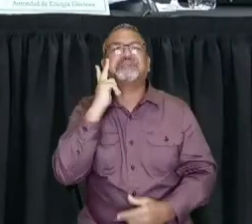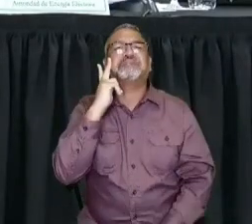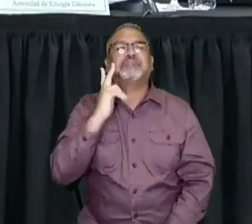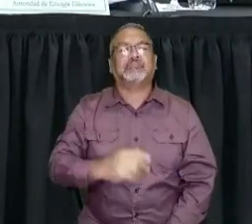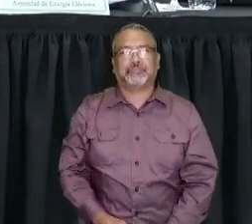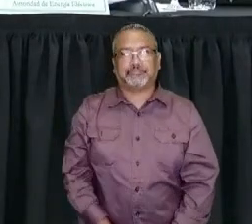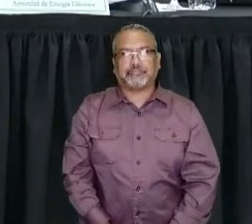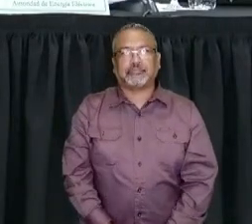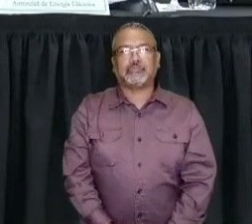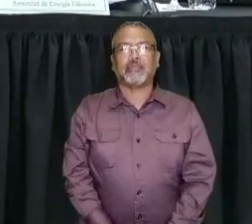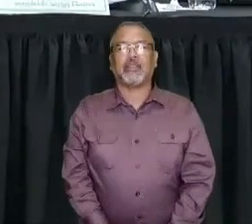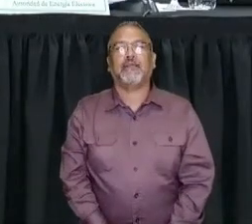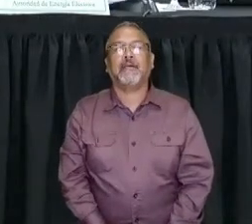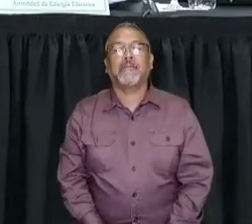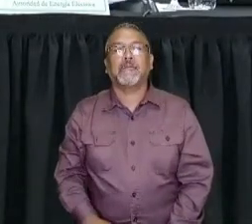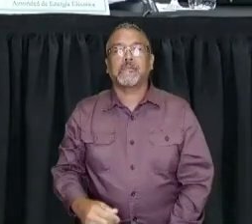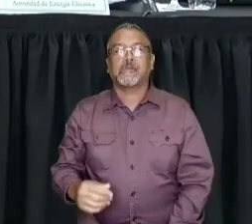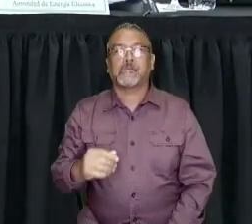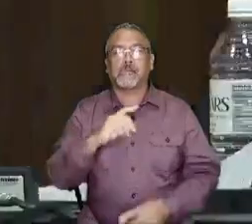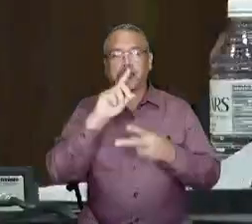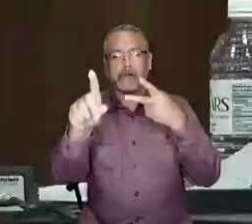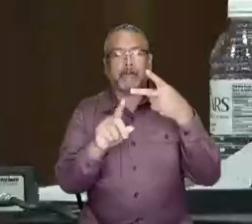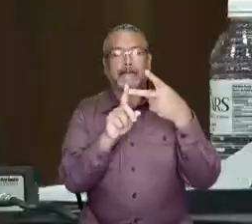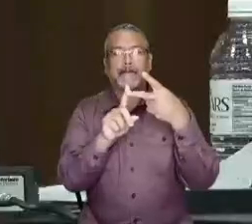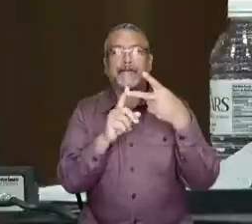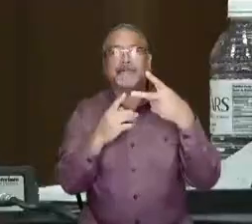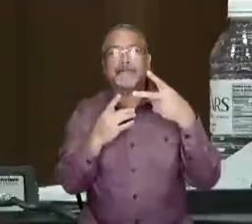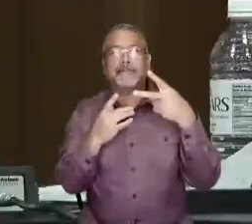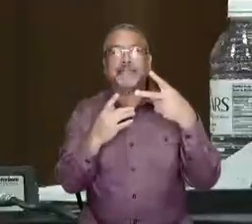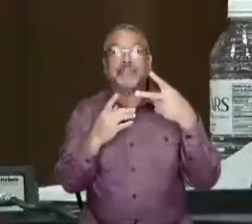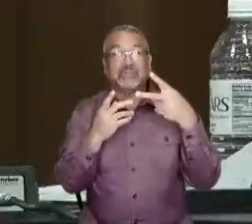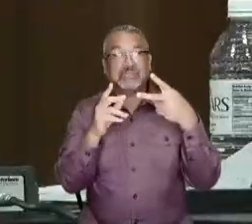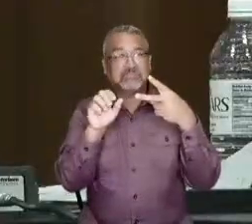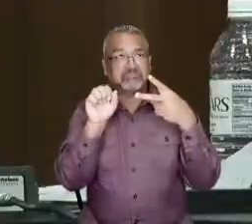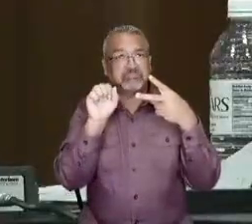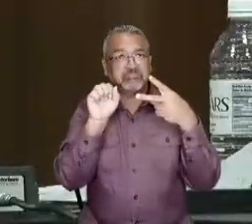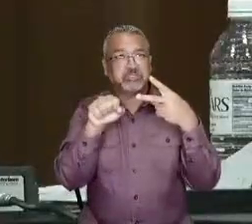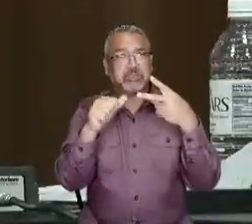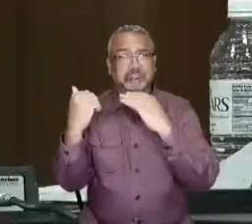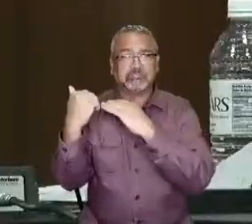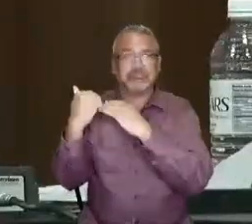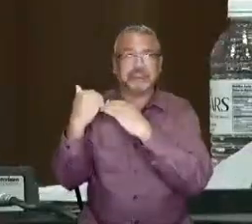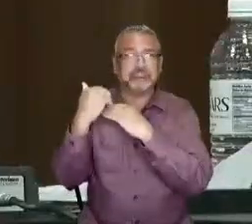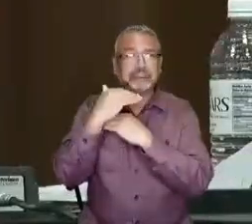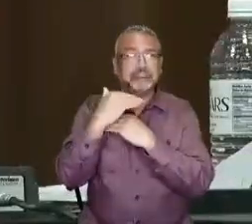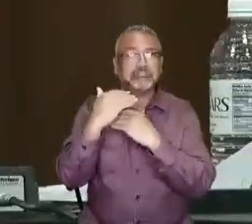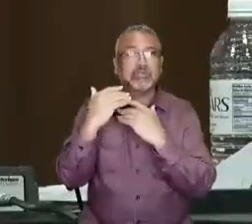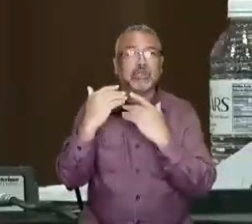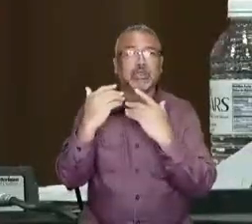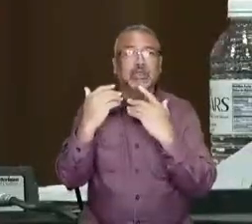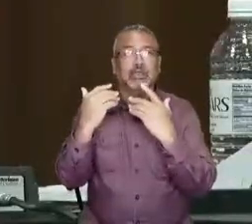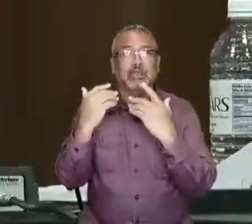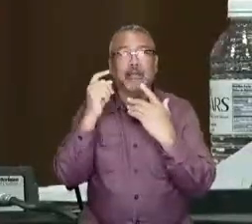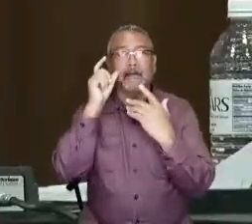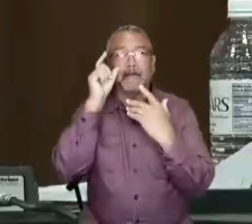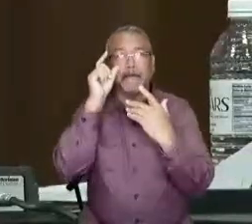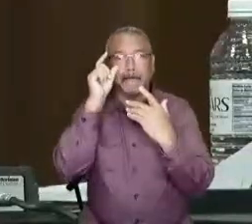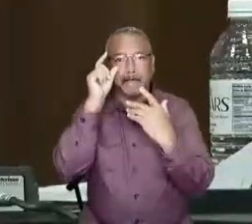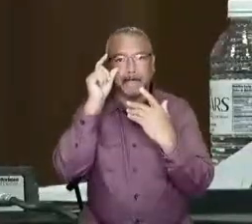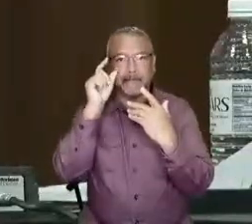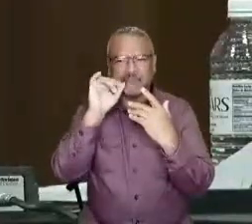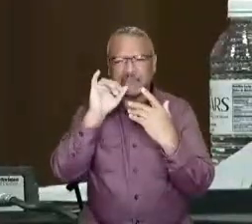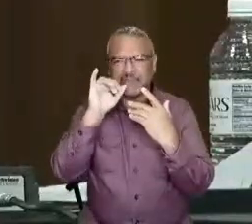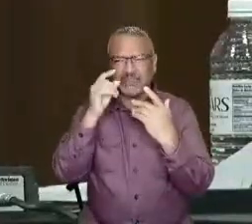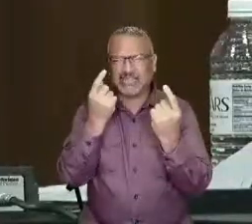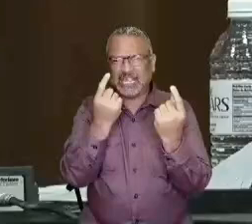reunión Nos gustaría No si nos puede enviar verdad Cuáles son esos